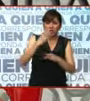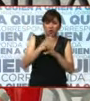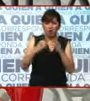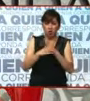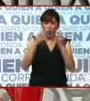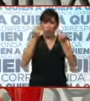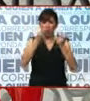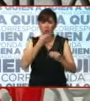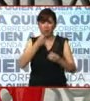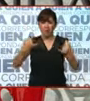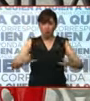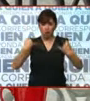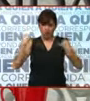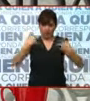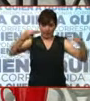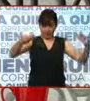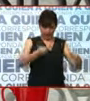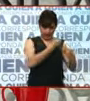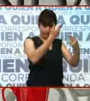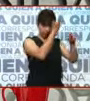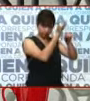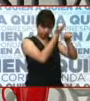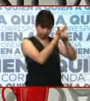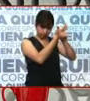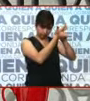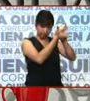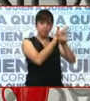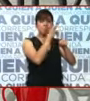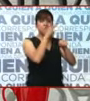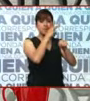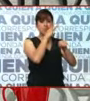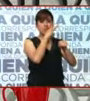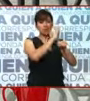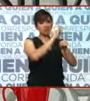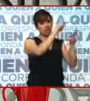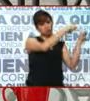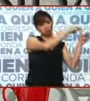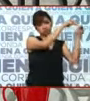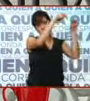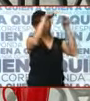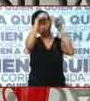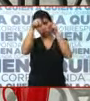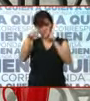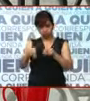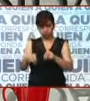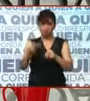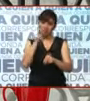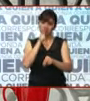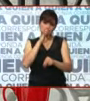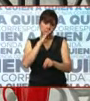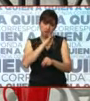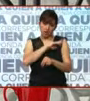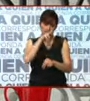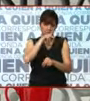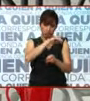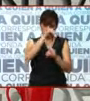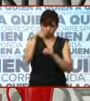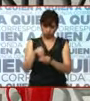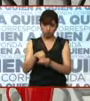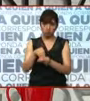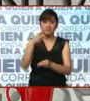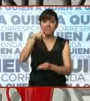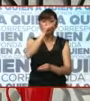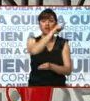Muchos chavitos que nacen en los Estados Unidos de Norteamérica, de repente los papás un día los deportan y vienen con sus papás. Pero ya